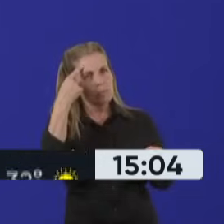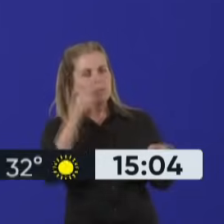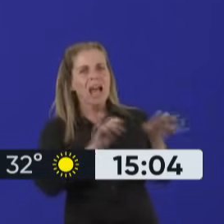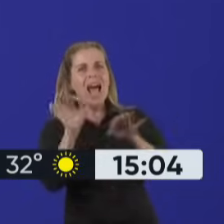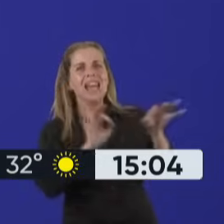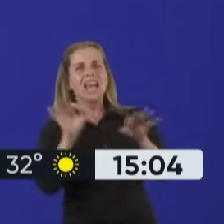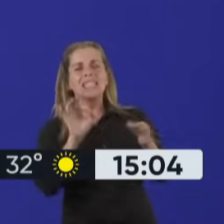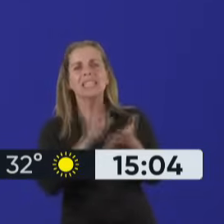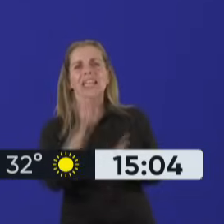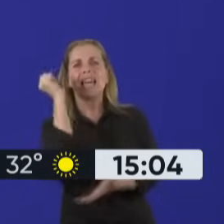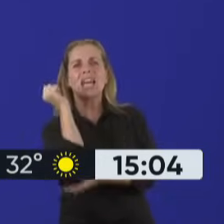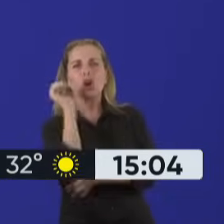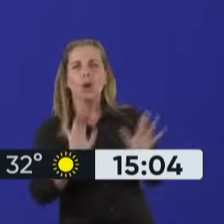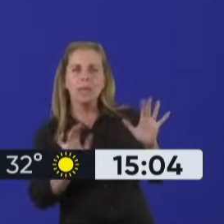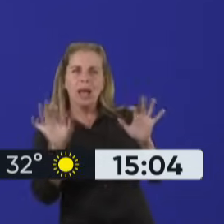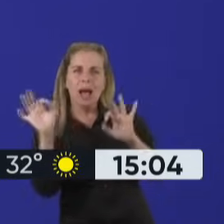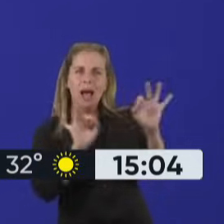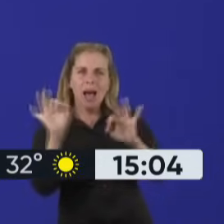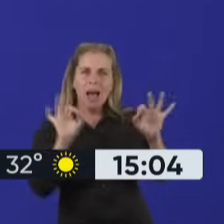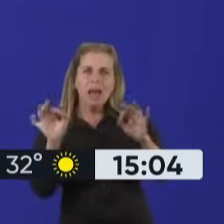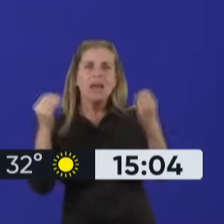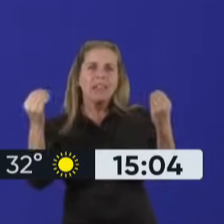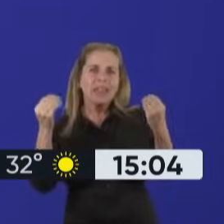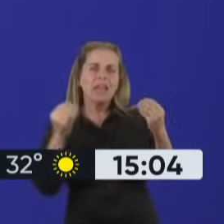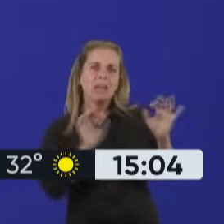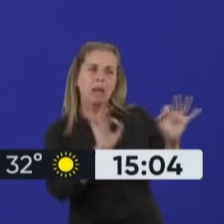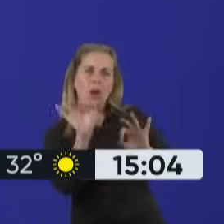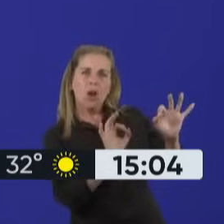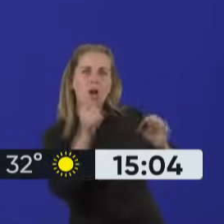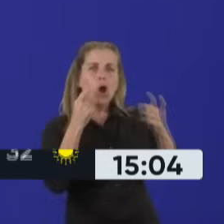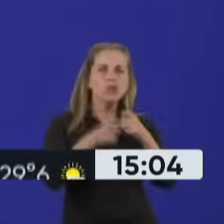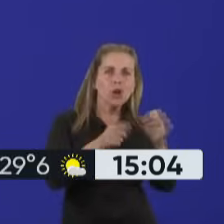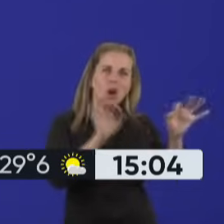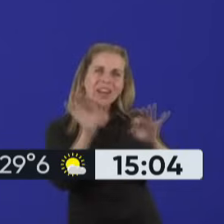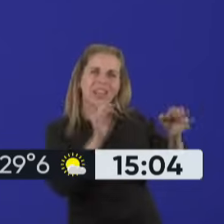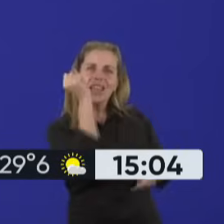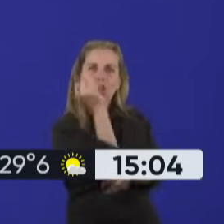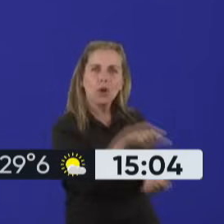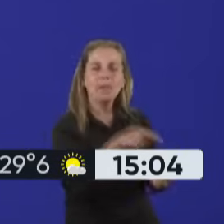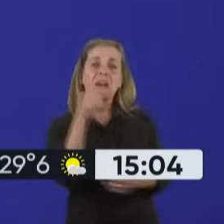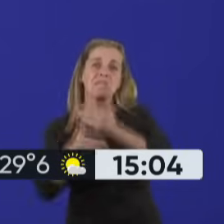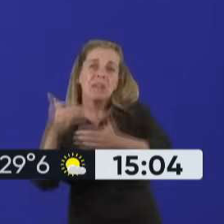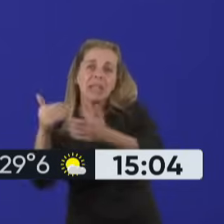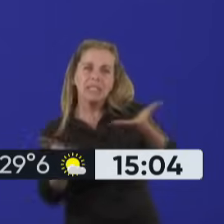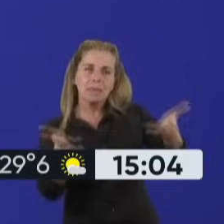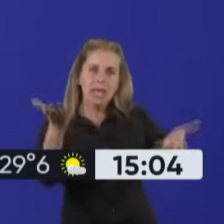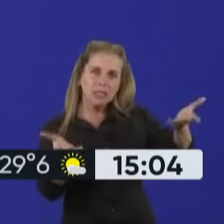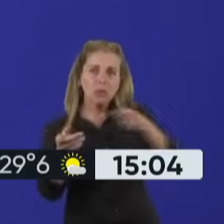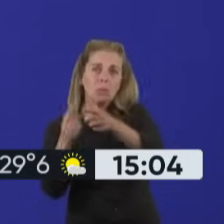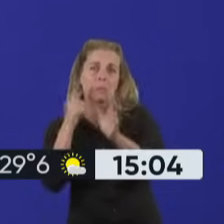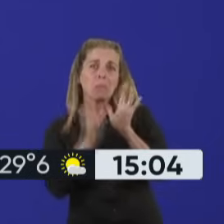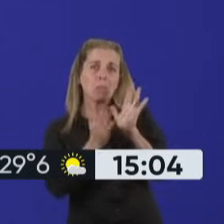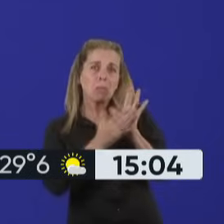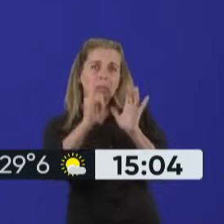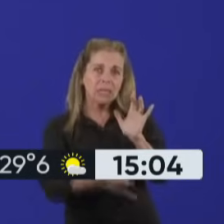testear la hipótesis de la relación entre regulación y crecimiento y digamos, lograron probar mi hipótesis que